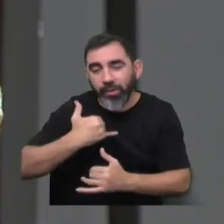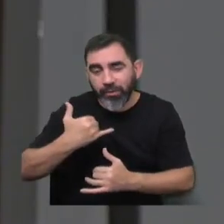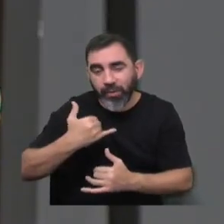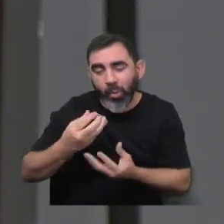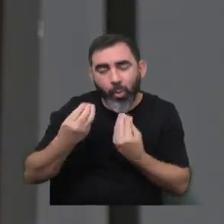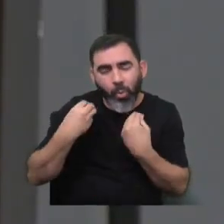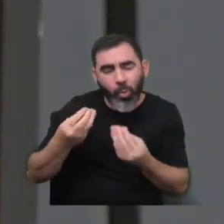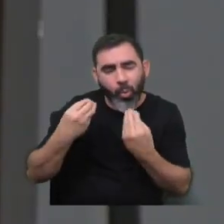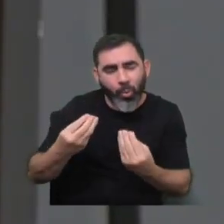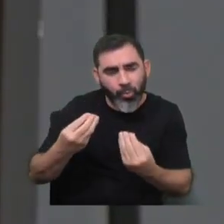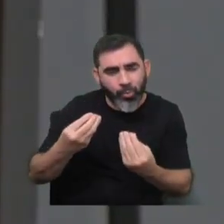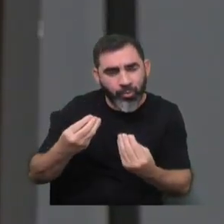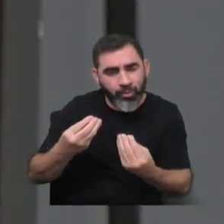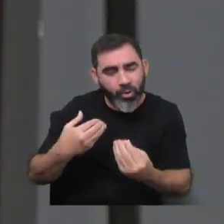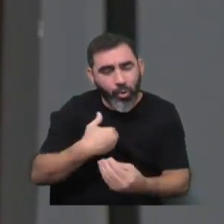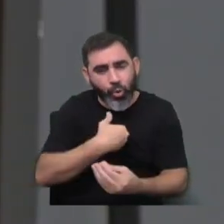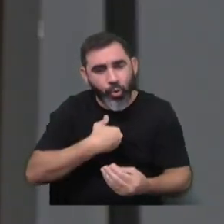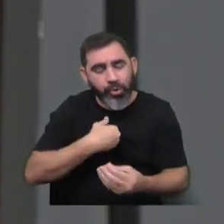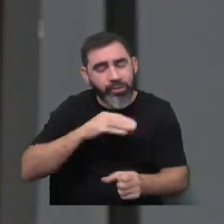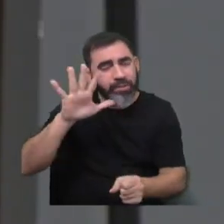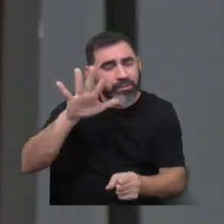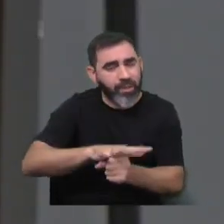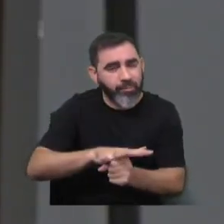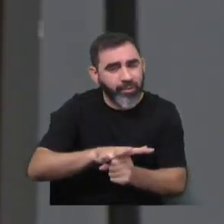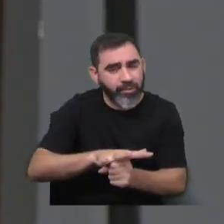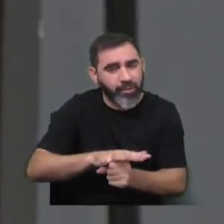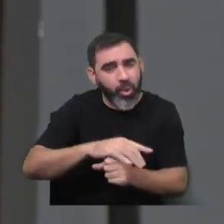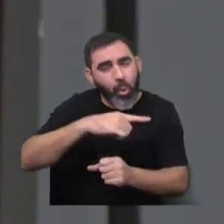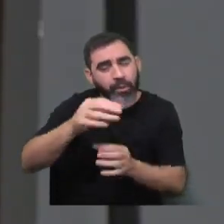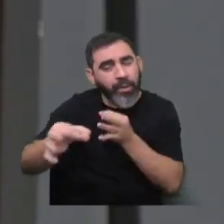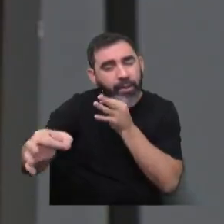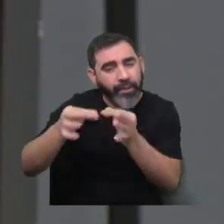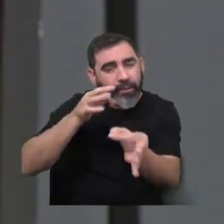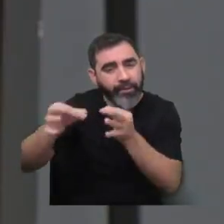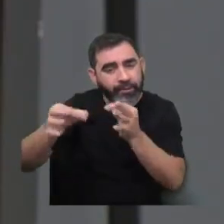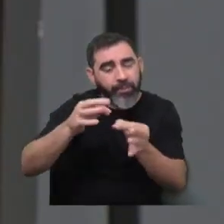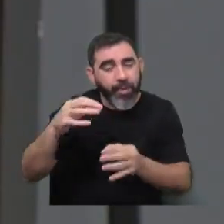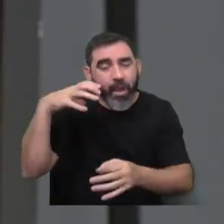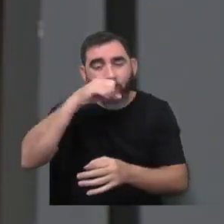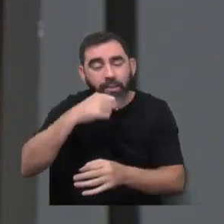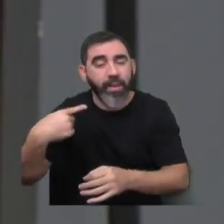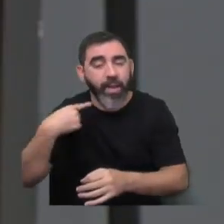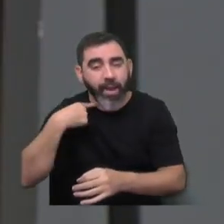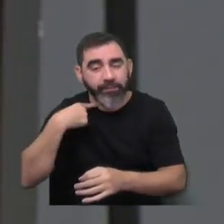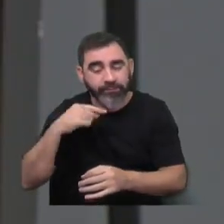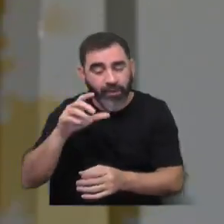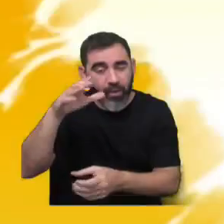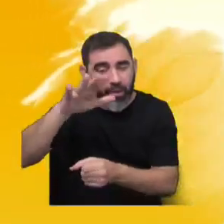cómo es esto de, o sea, cuál es la función del tapón y cuáles son las otras estrategias que hay para que el gas no se vaya. A